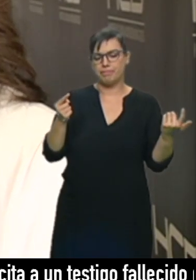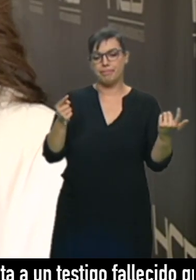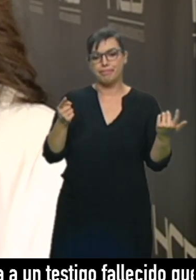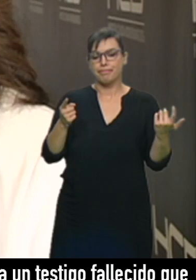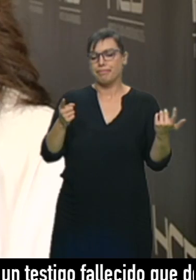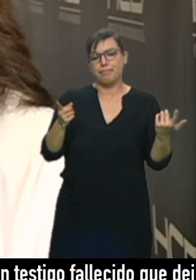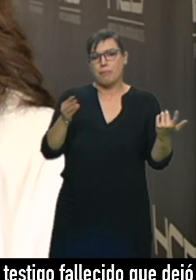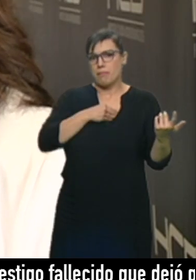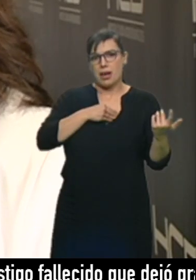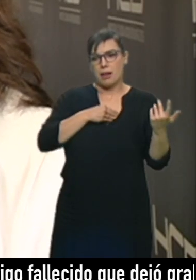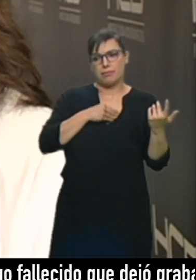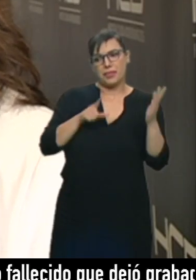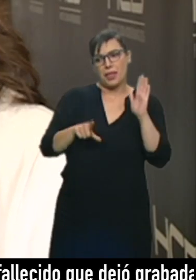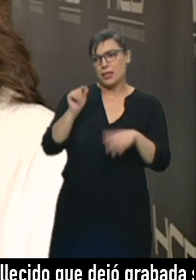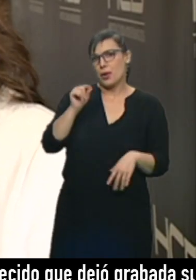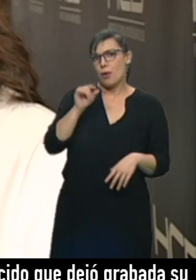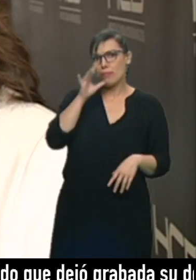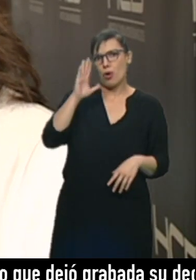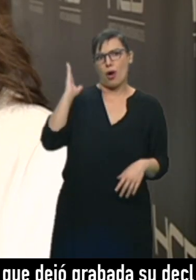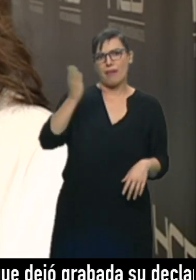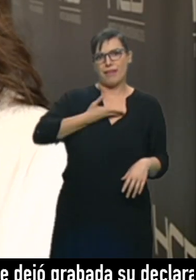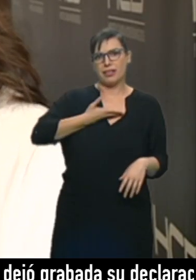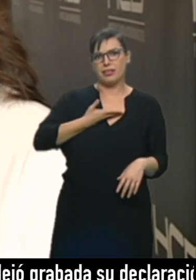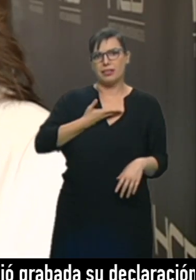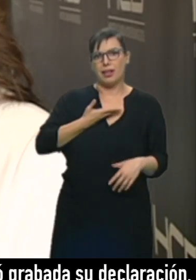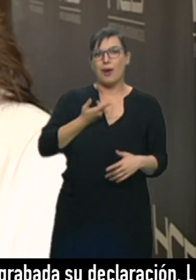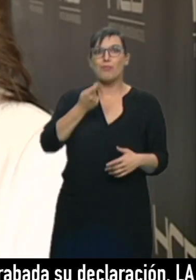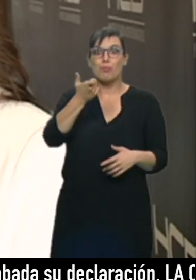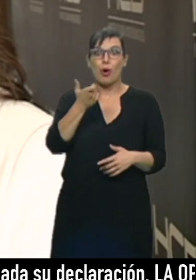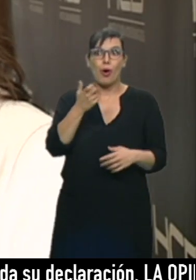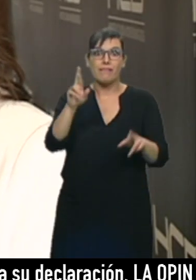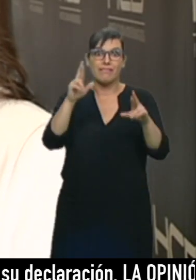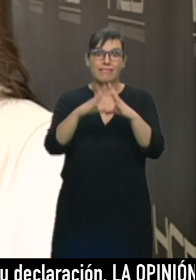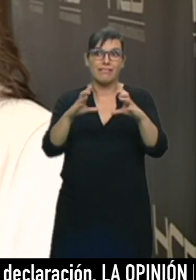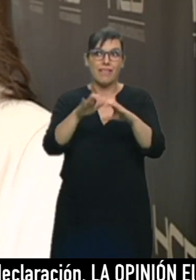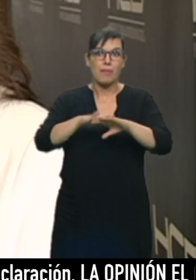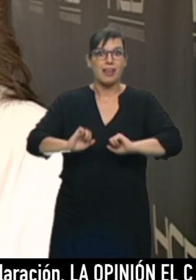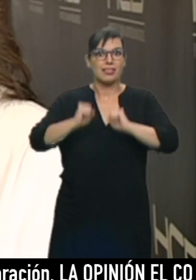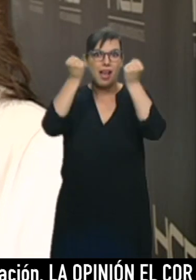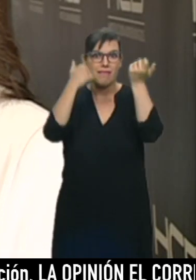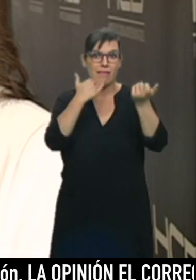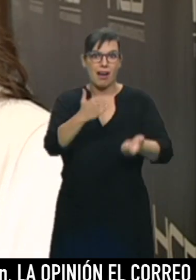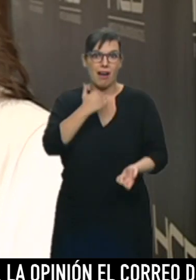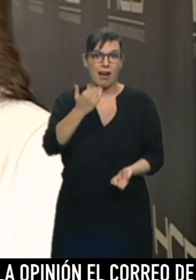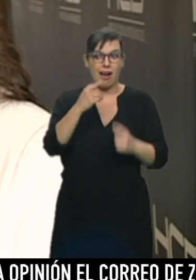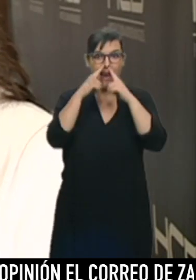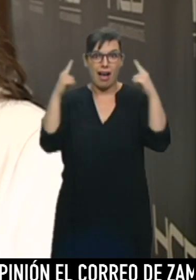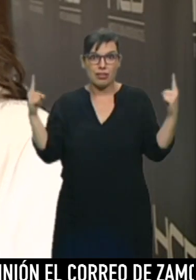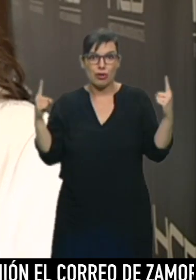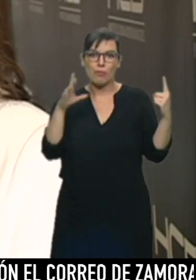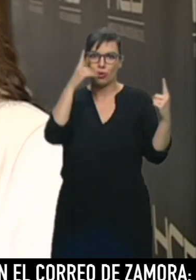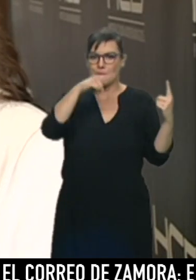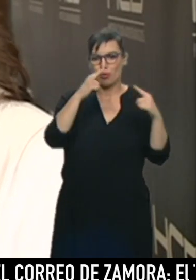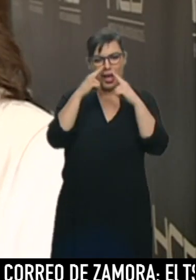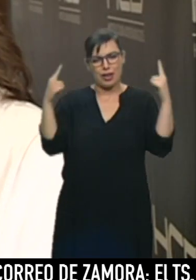mucho esta decisión porque nos va a afectar bastante. Era un poco nuestro salvavidas del año, porque sabemos que es un